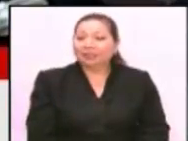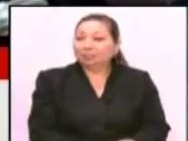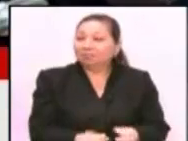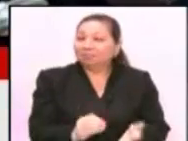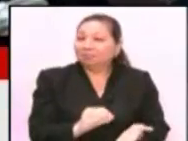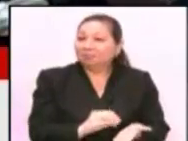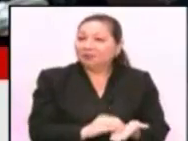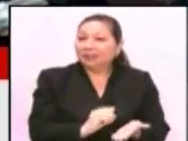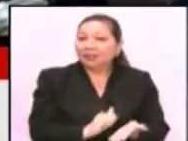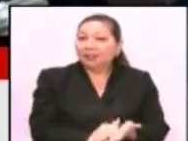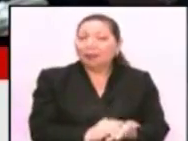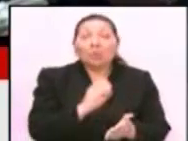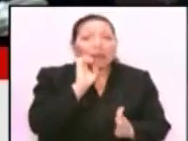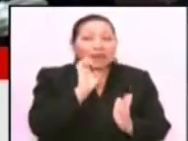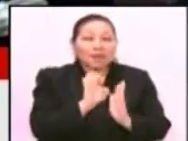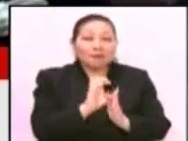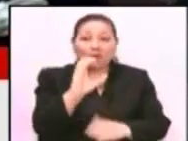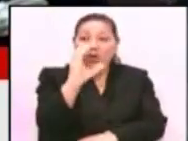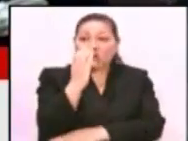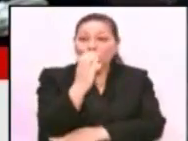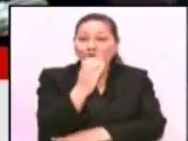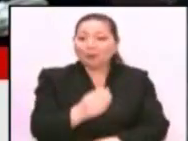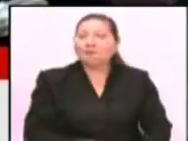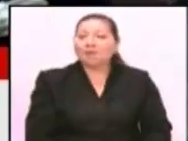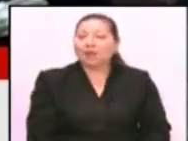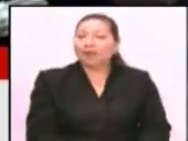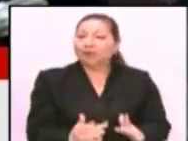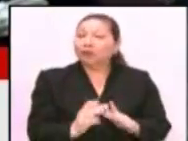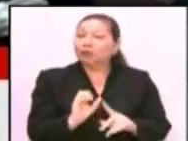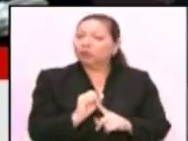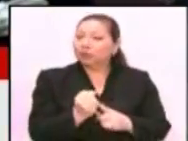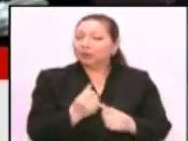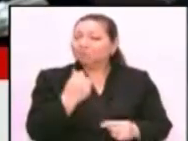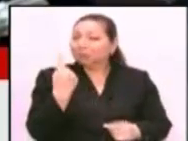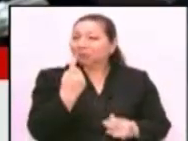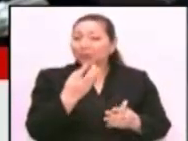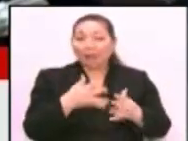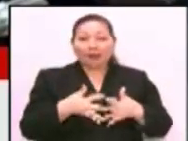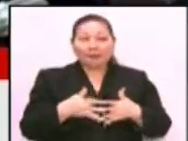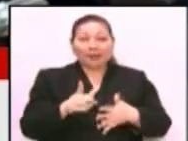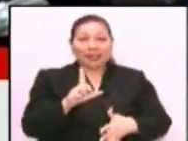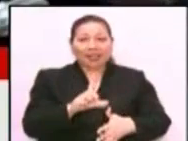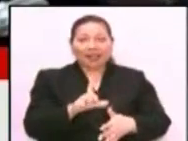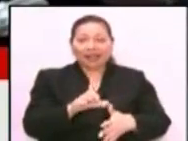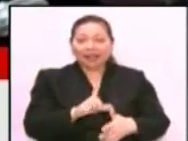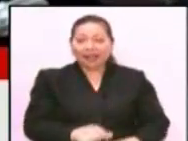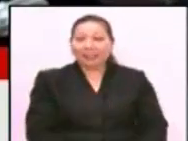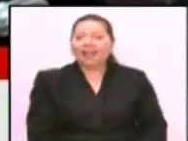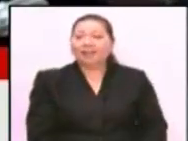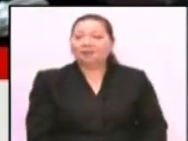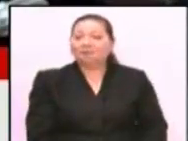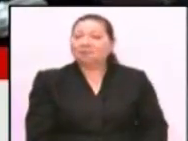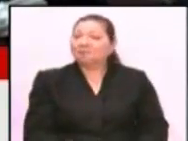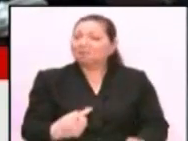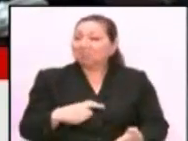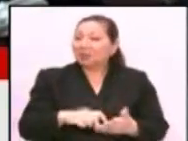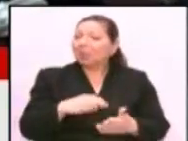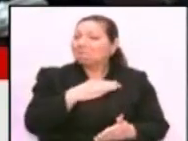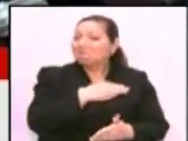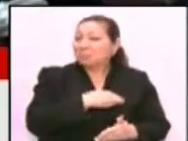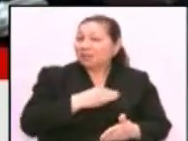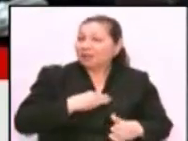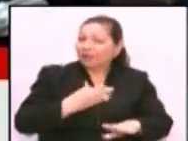explicarles el caso de Colombia, donde ya se está implementando un bono de impacto social, que es el primero en América Latina, el que viene a ser el